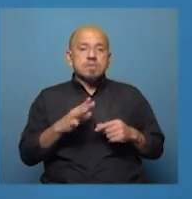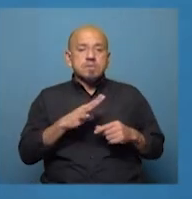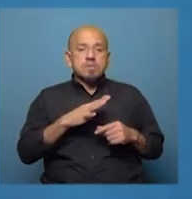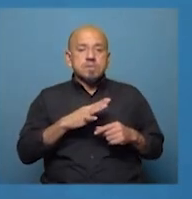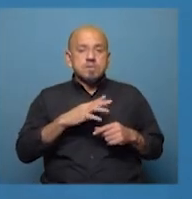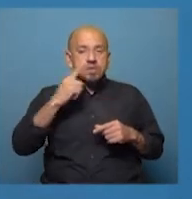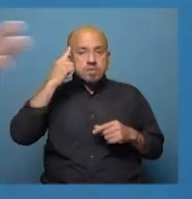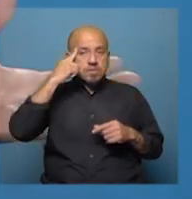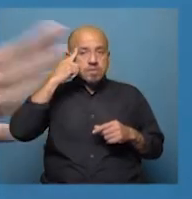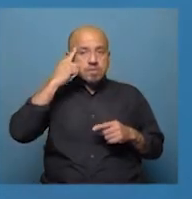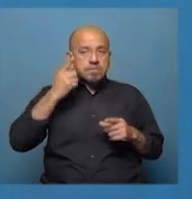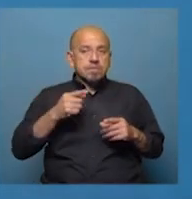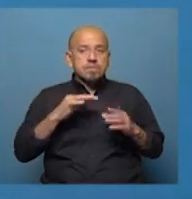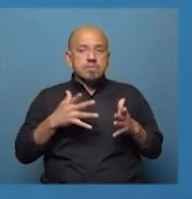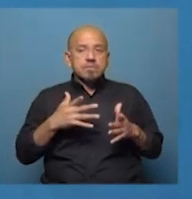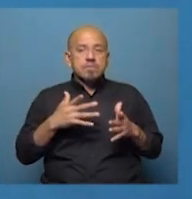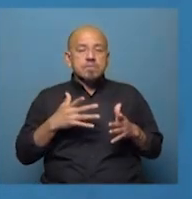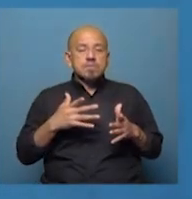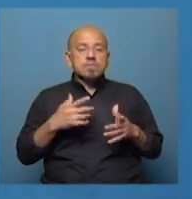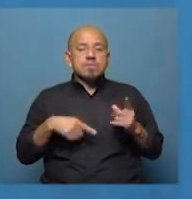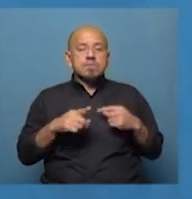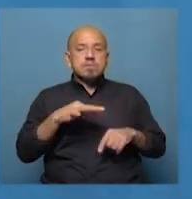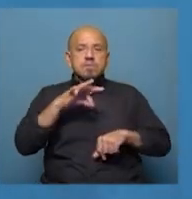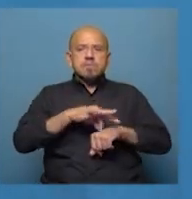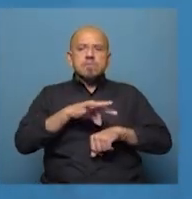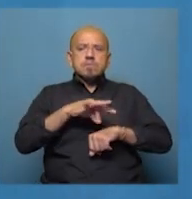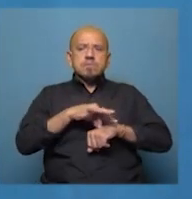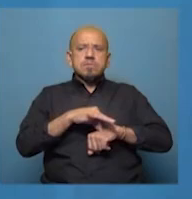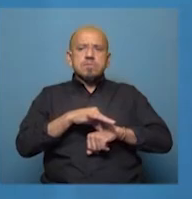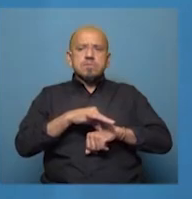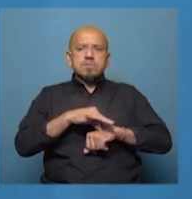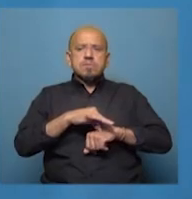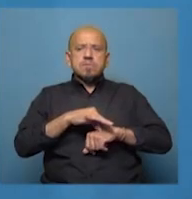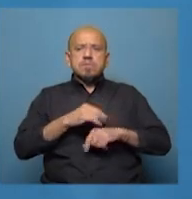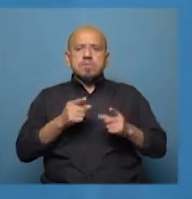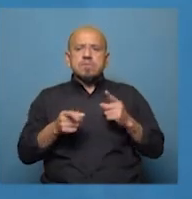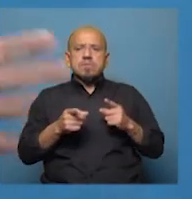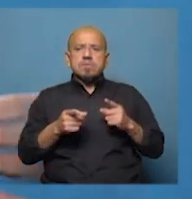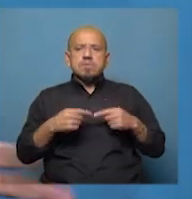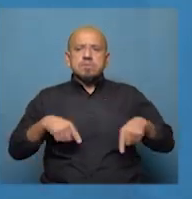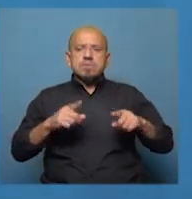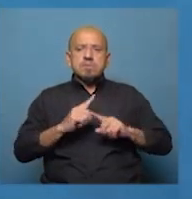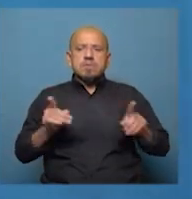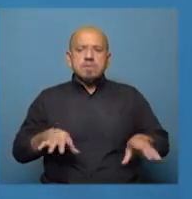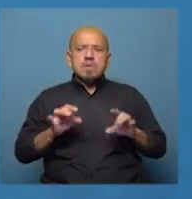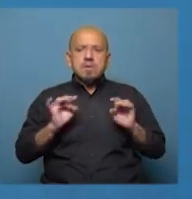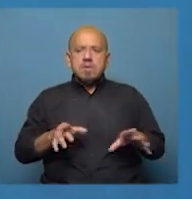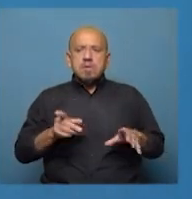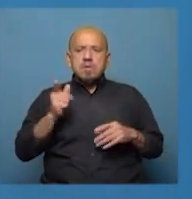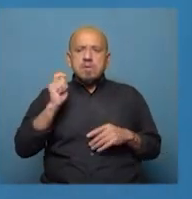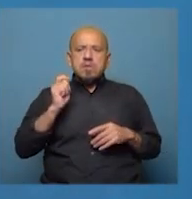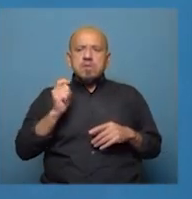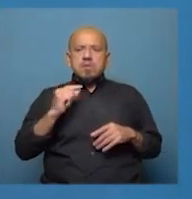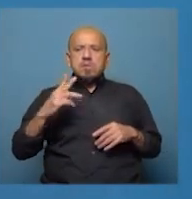con qué regulación Qué pasa cuando el médico te receta que sucede hasta el día de hoy no no solamente en lo público también en lo